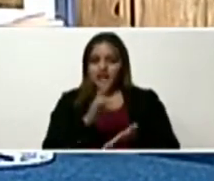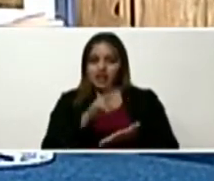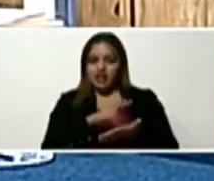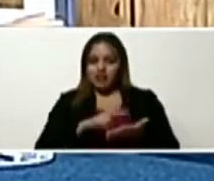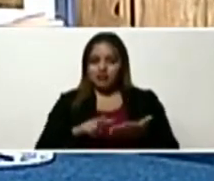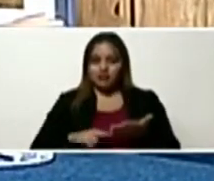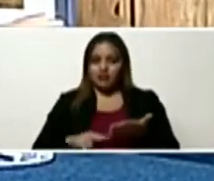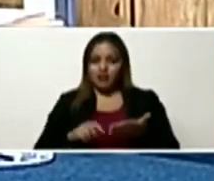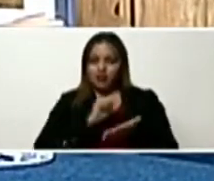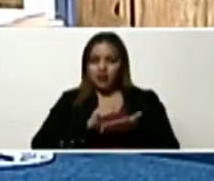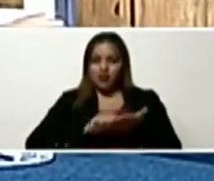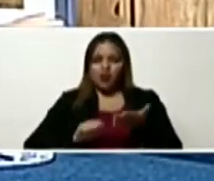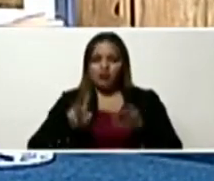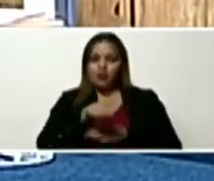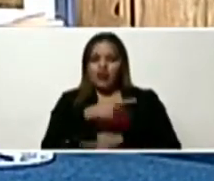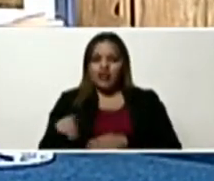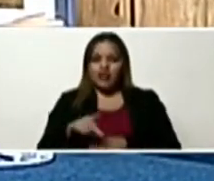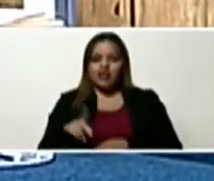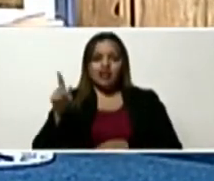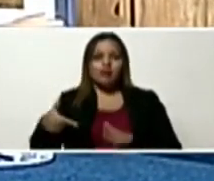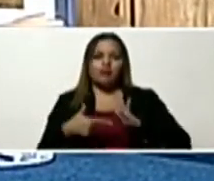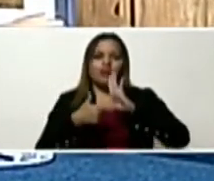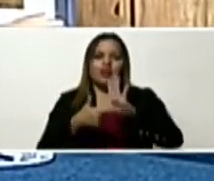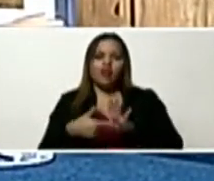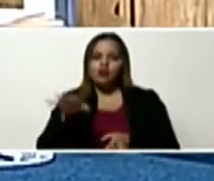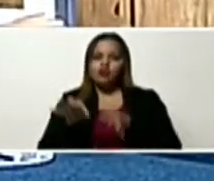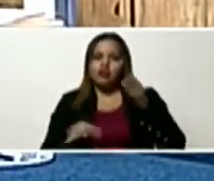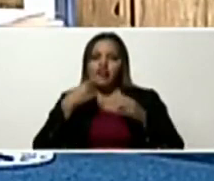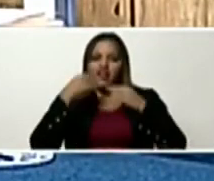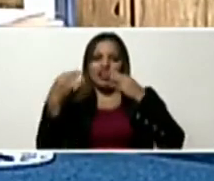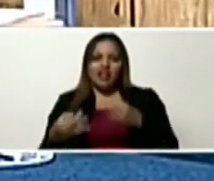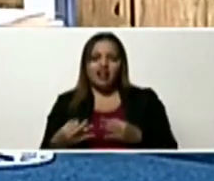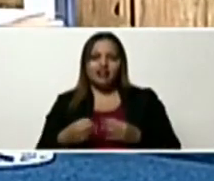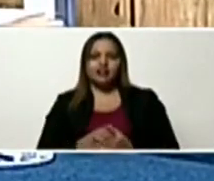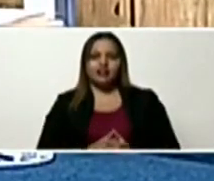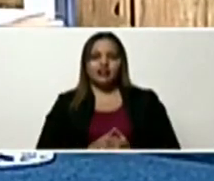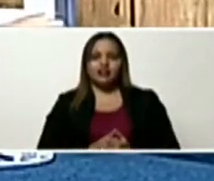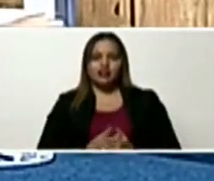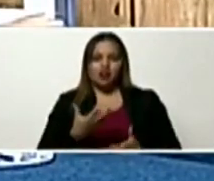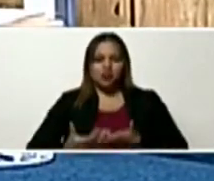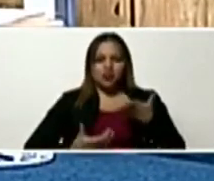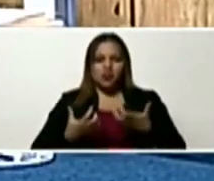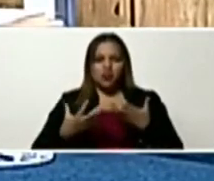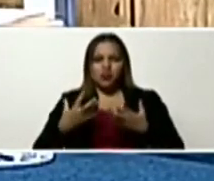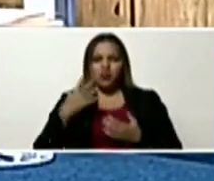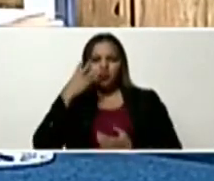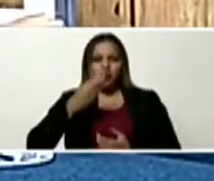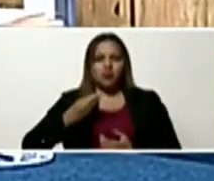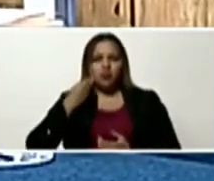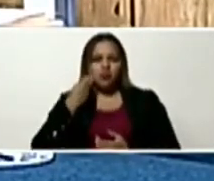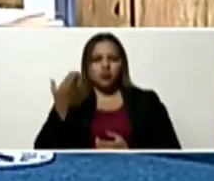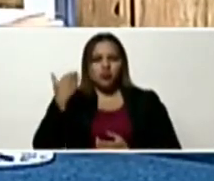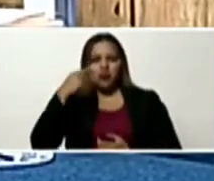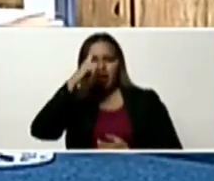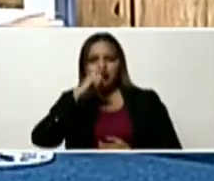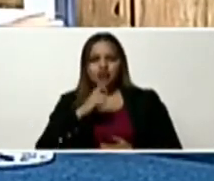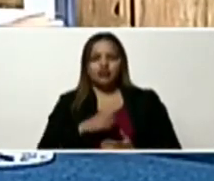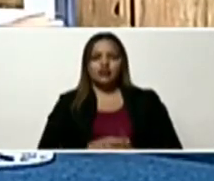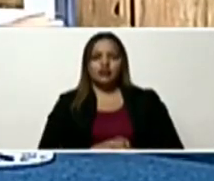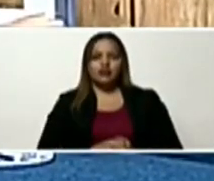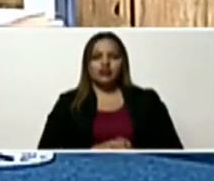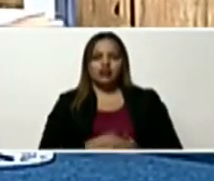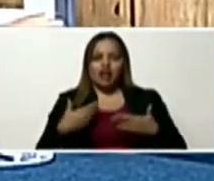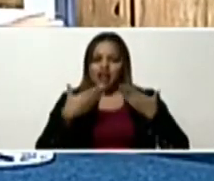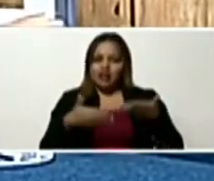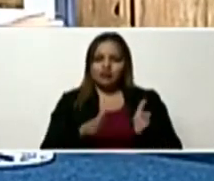de la justicia y la verdad. La hoguera de una adolescencia intemporal. Adelante, por